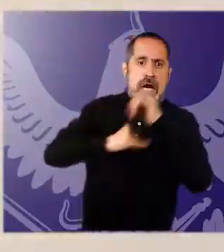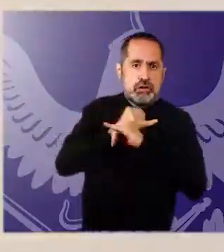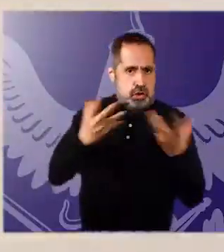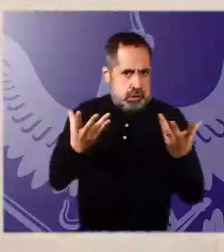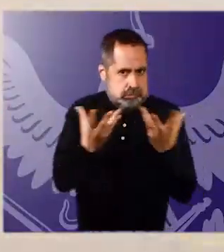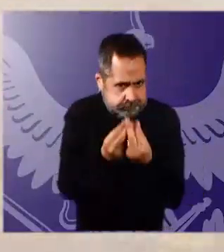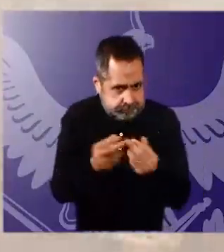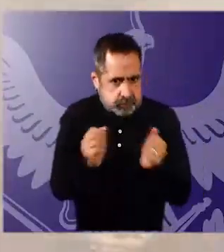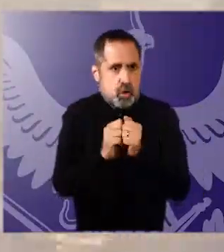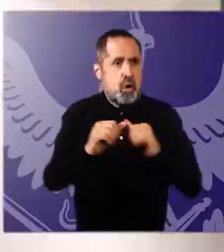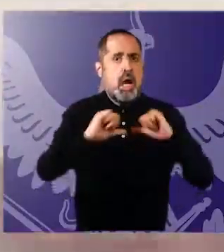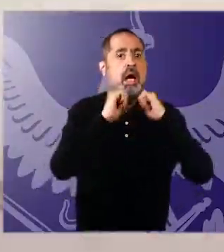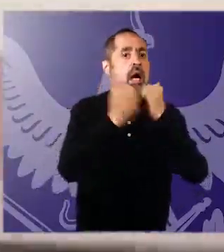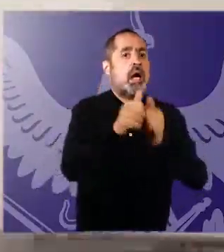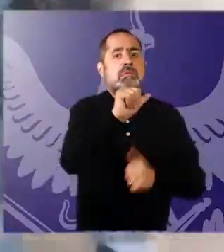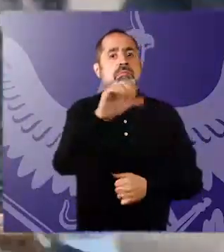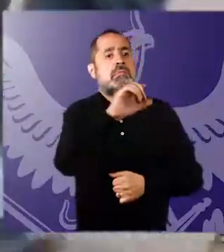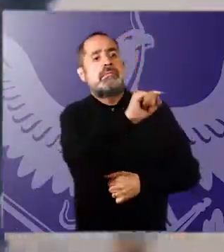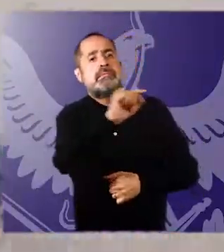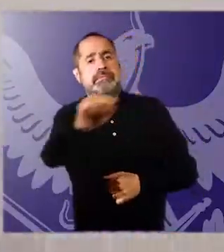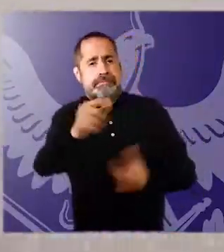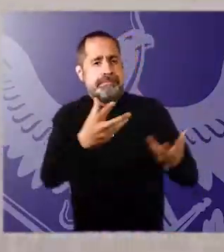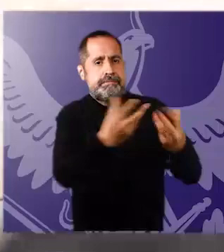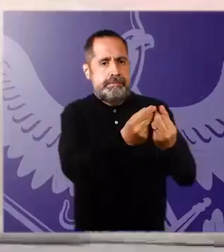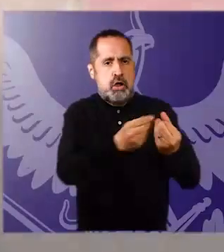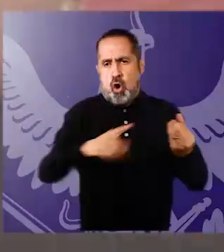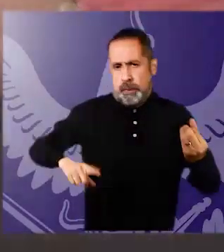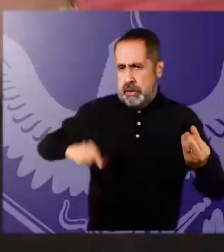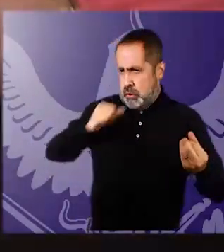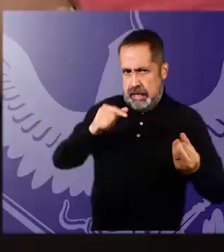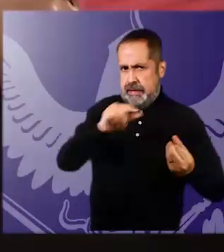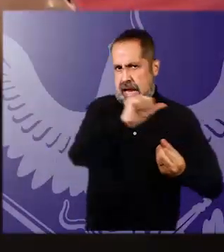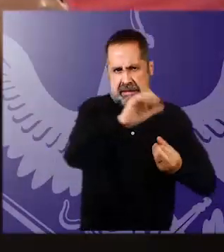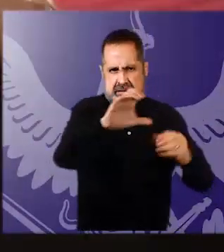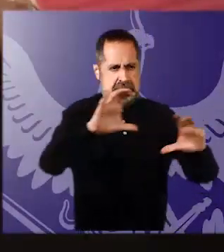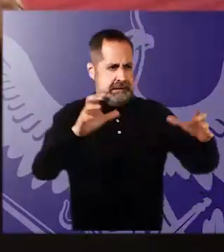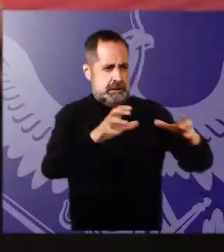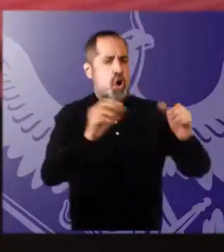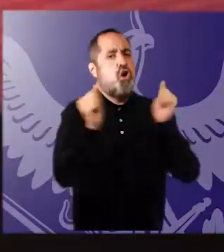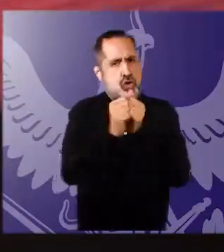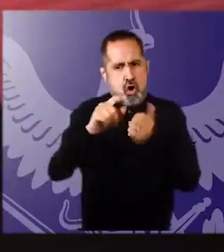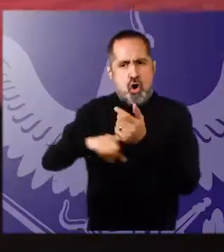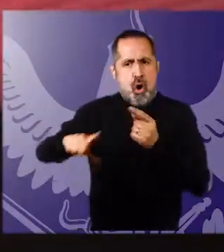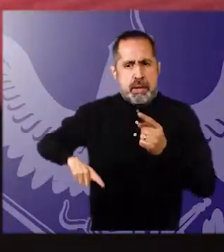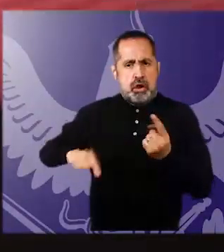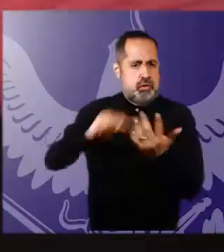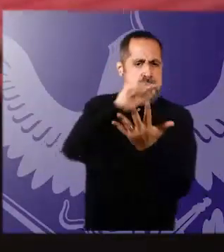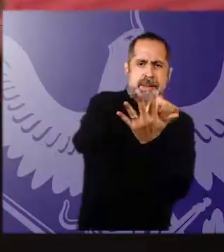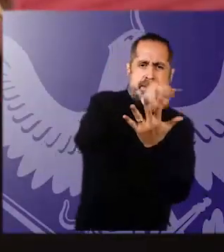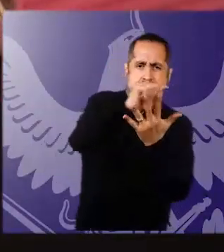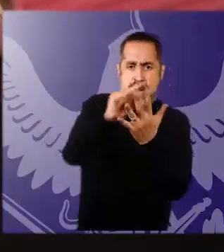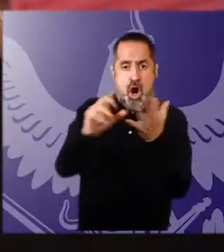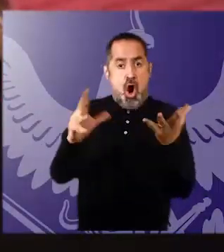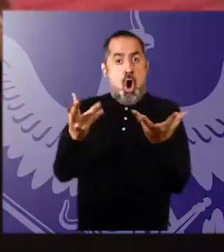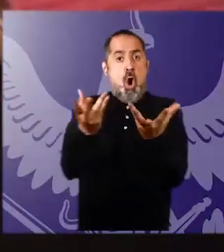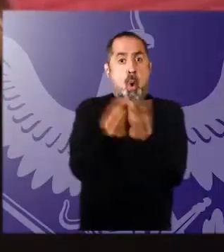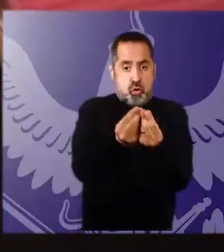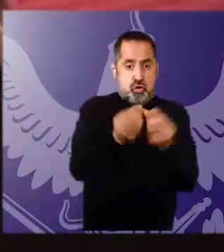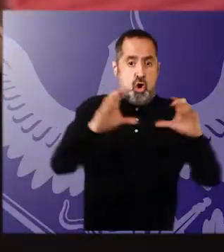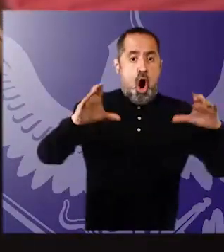cooperación internacional o las organizaciones no gubernamentales y los gobiernos locales